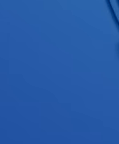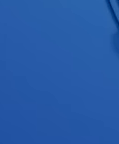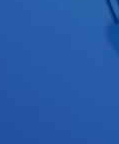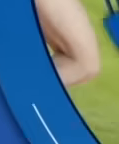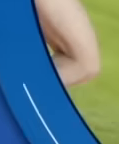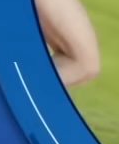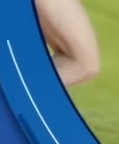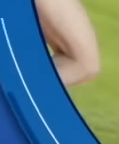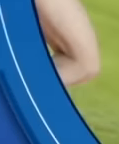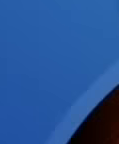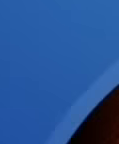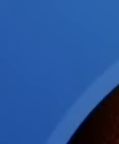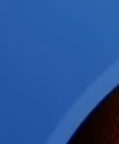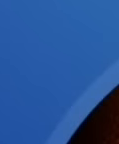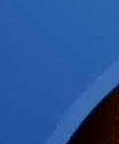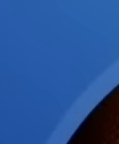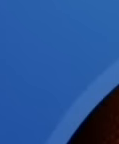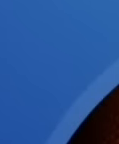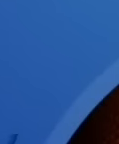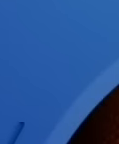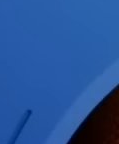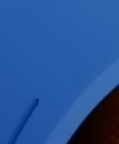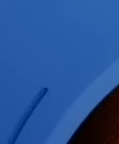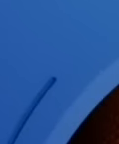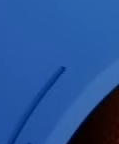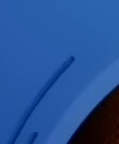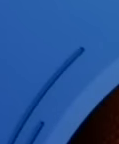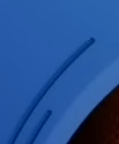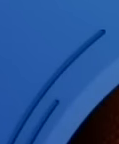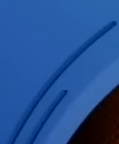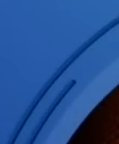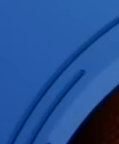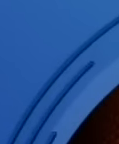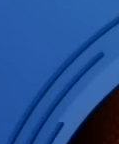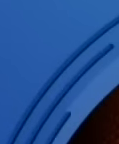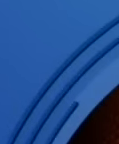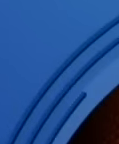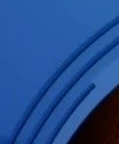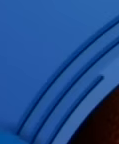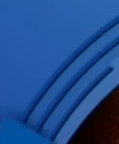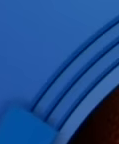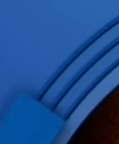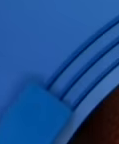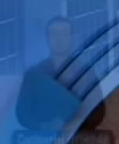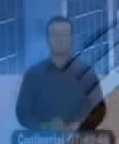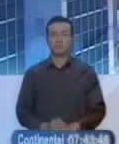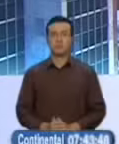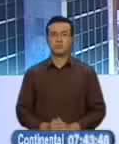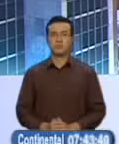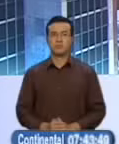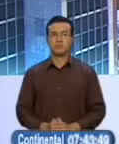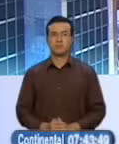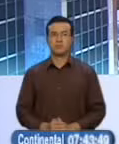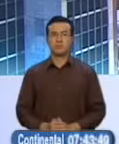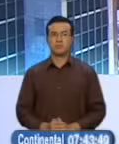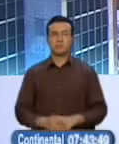Independiente yo soy donde sea, y por eso te vengo a alentar, no voy a parar de cantar.